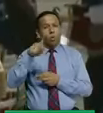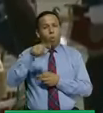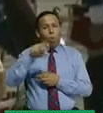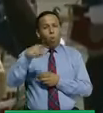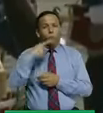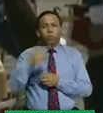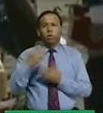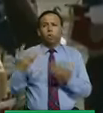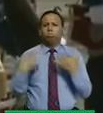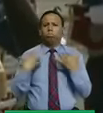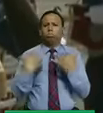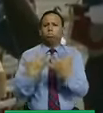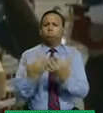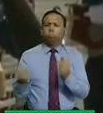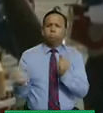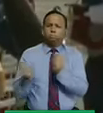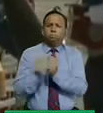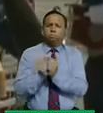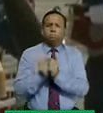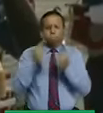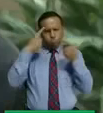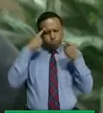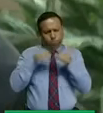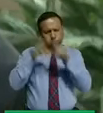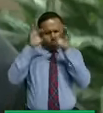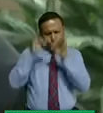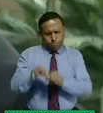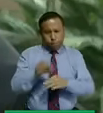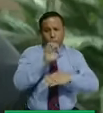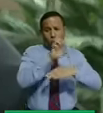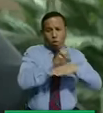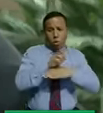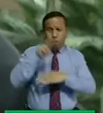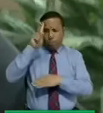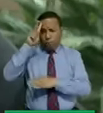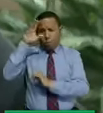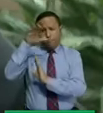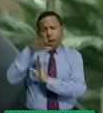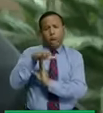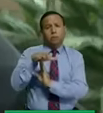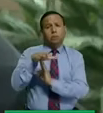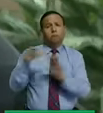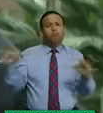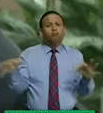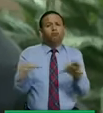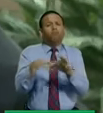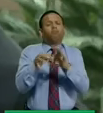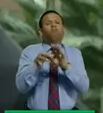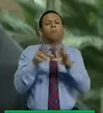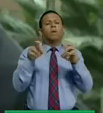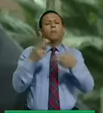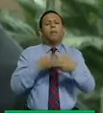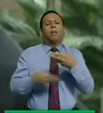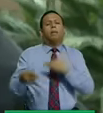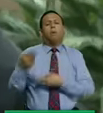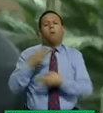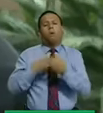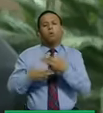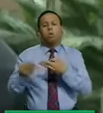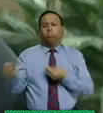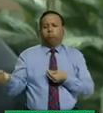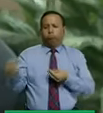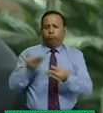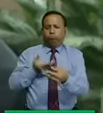significado de los acuerdos de paz entre Ecuador y Perú. Fortalecer los lazos comerciales, promover el